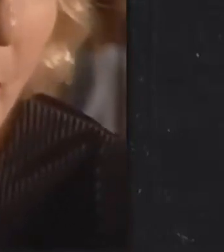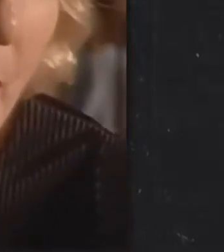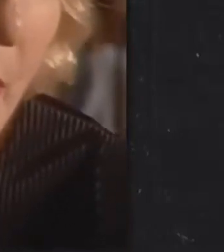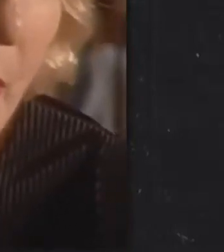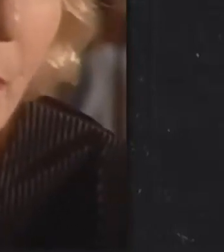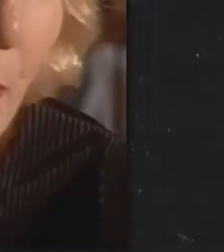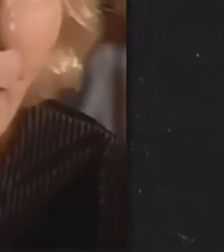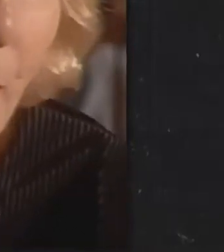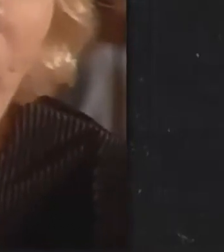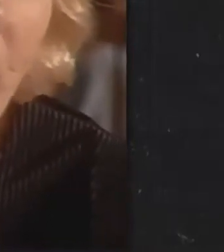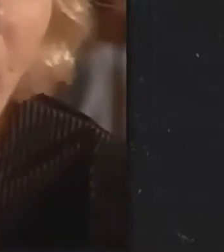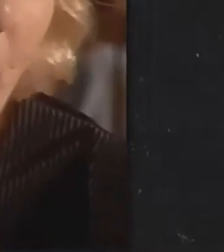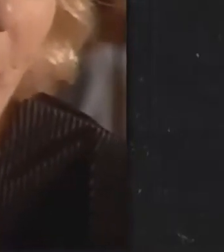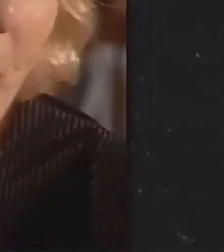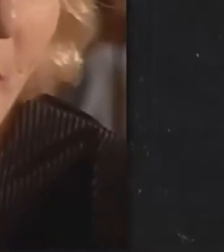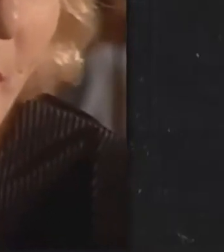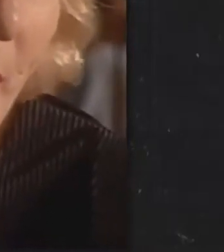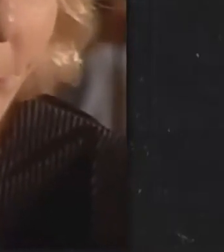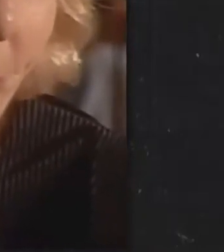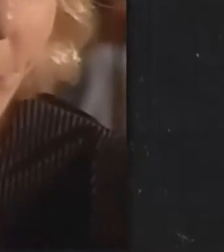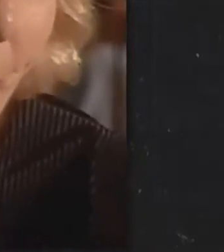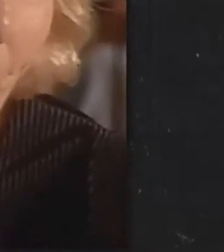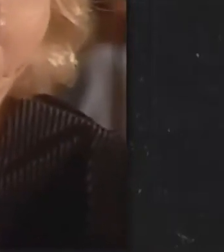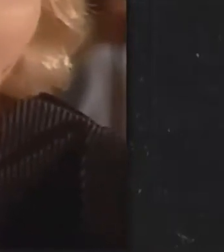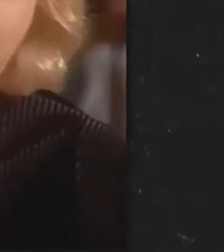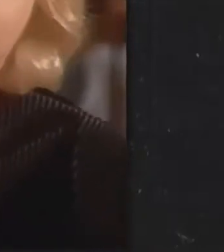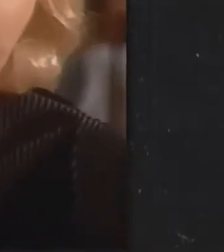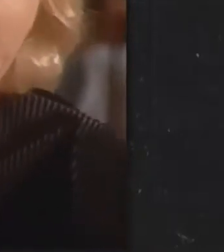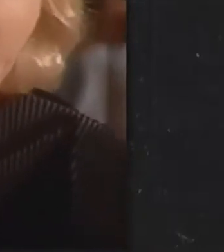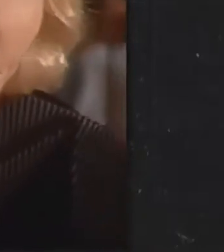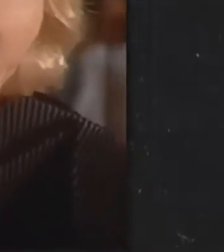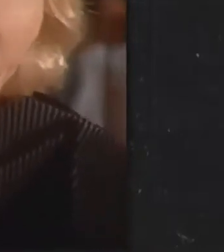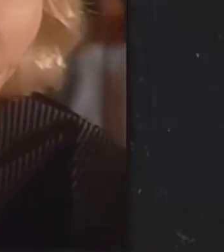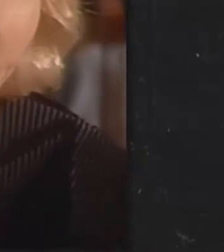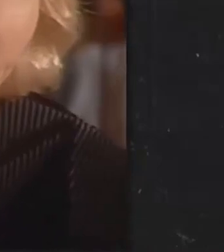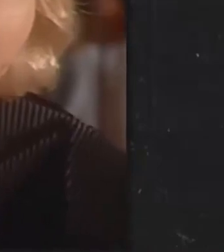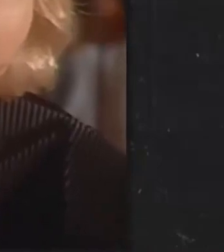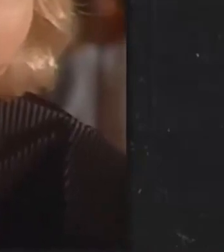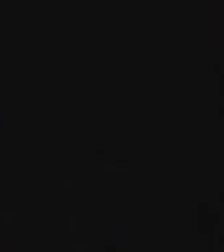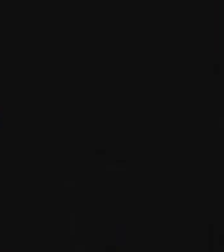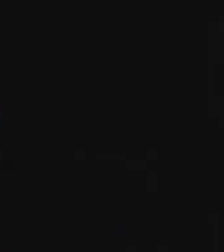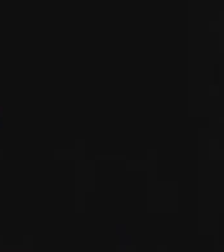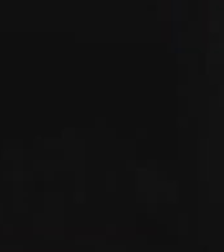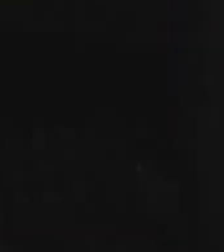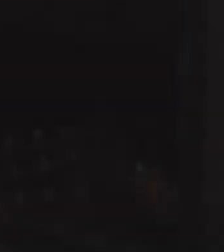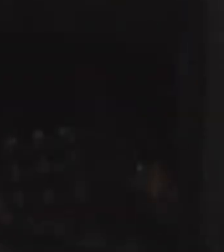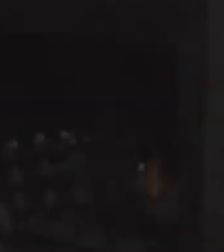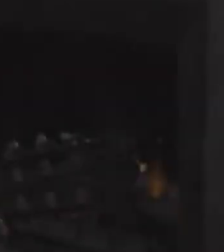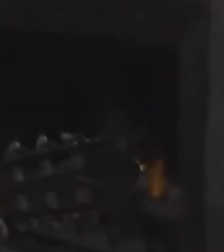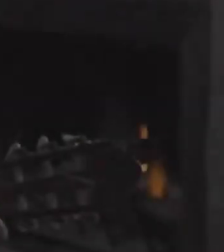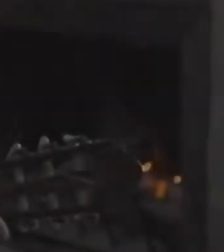porque es éste es imposible hacer planes a largo término en menos ahora